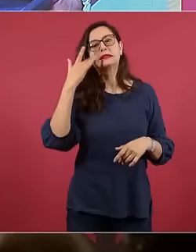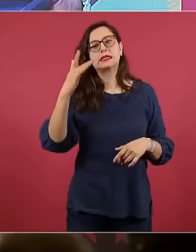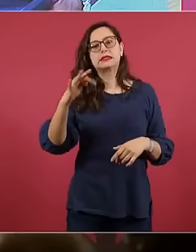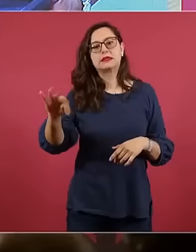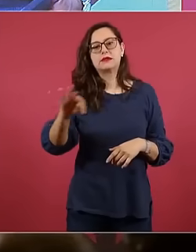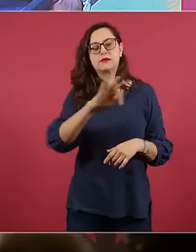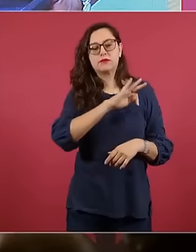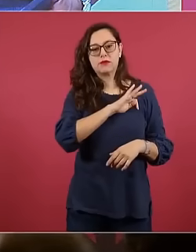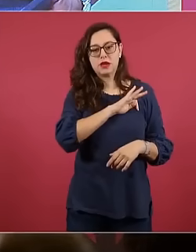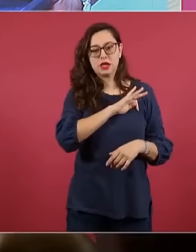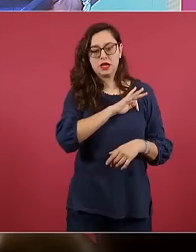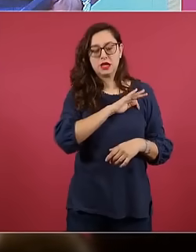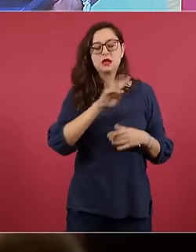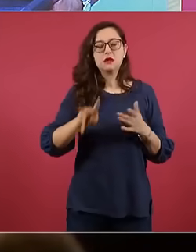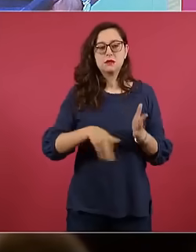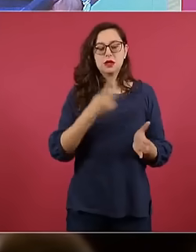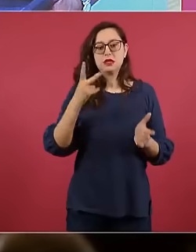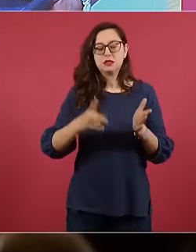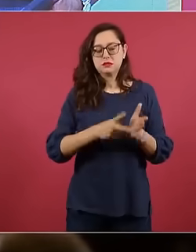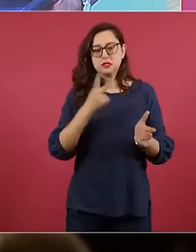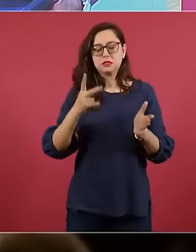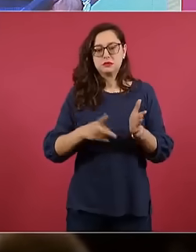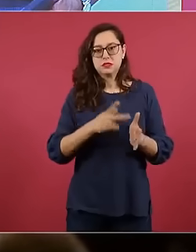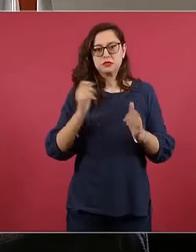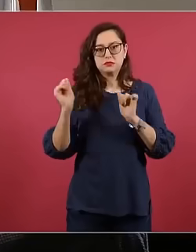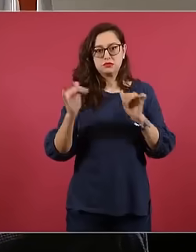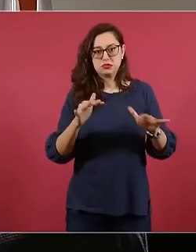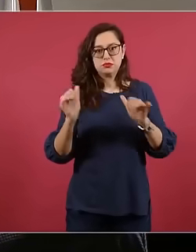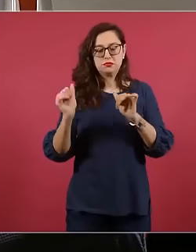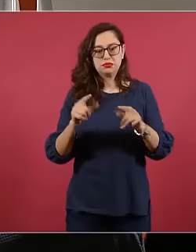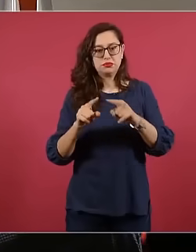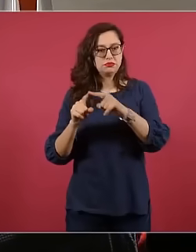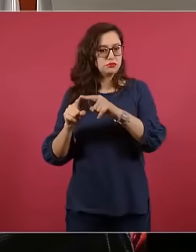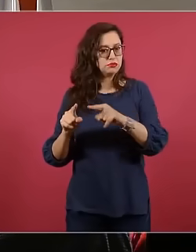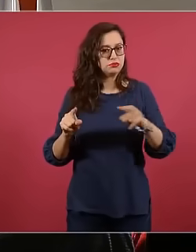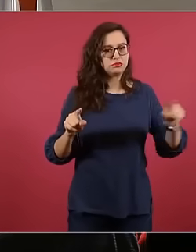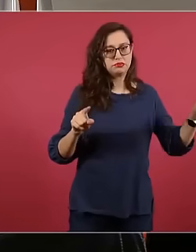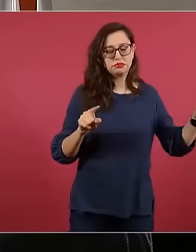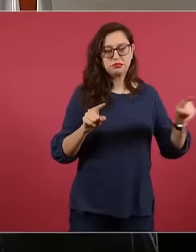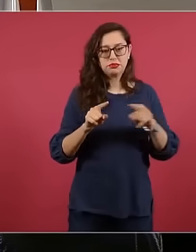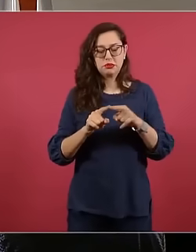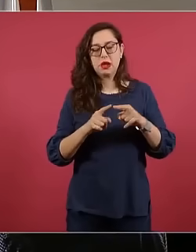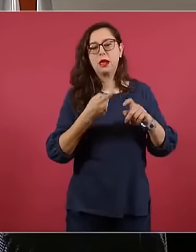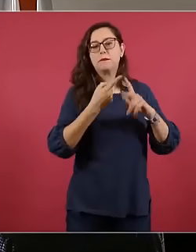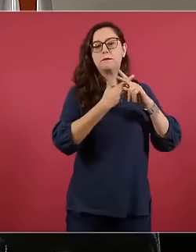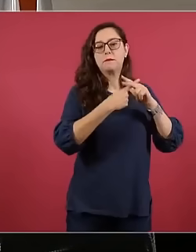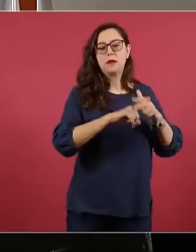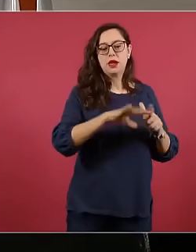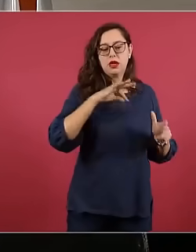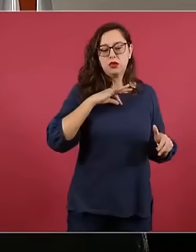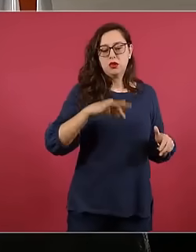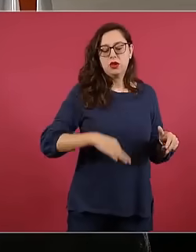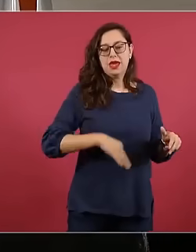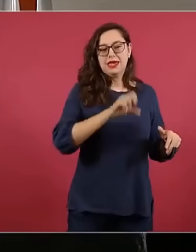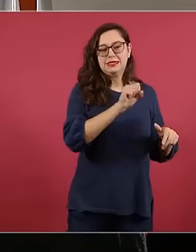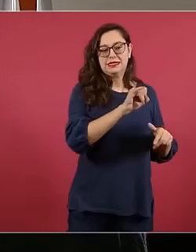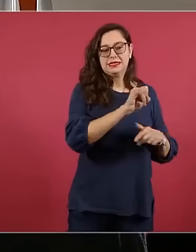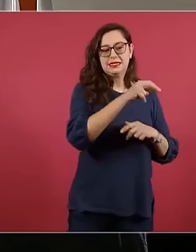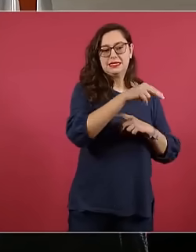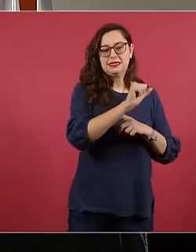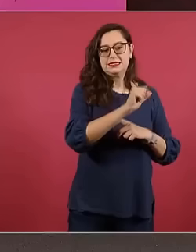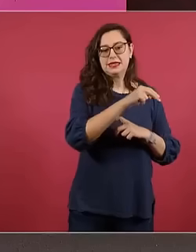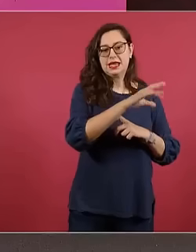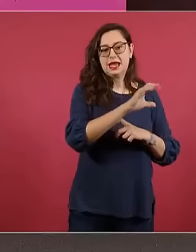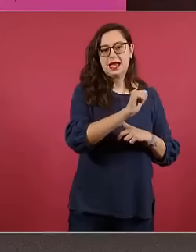y de constante afluencia en todo el tramo del tren desde Sinacantepec. Es de interés del gobierno de